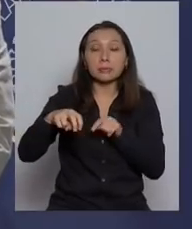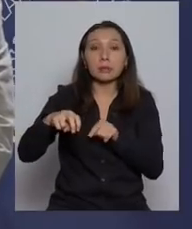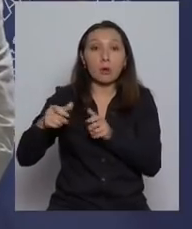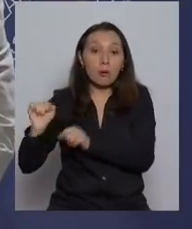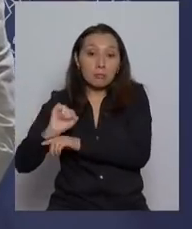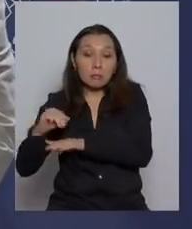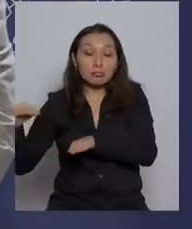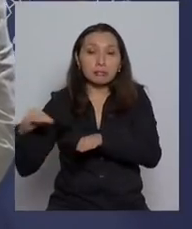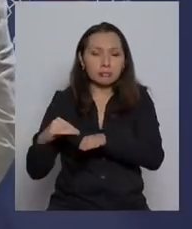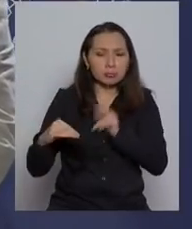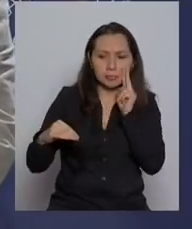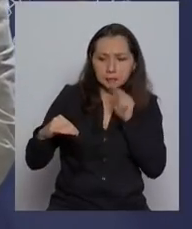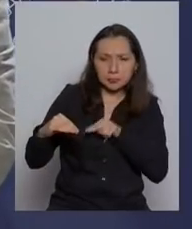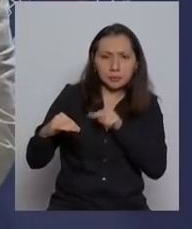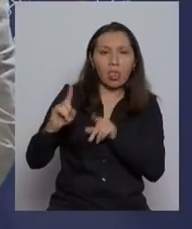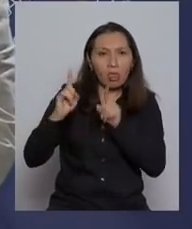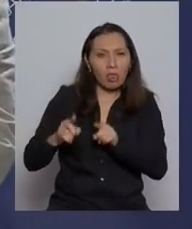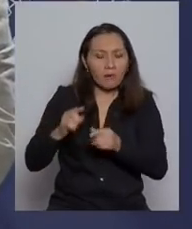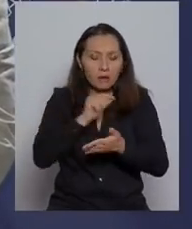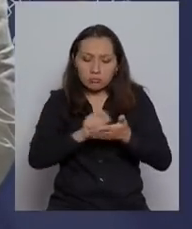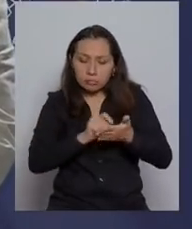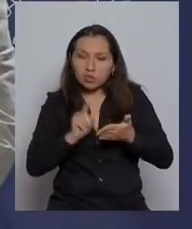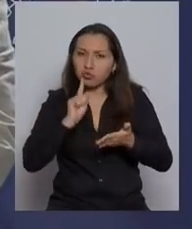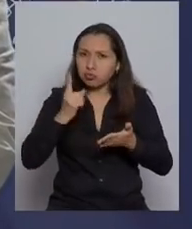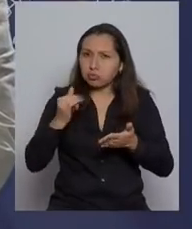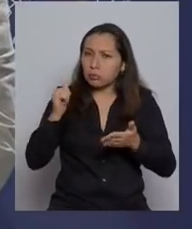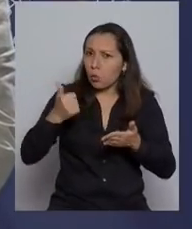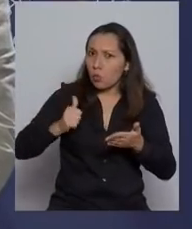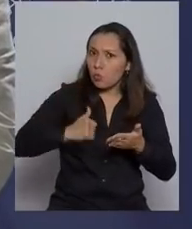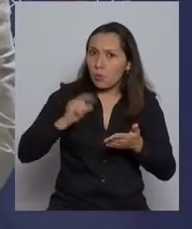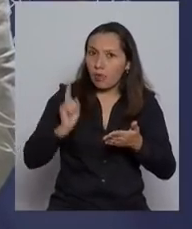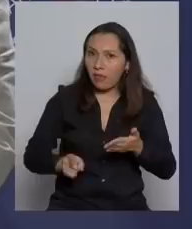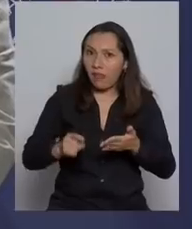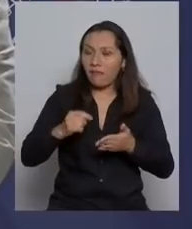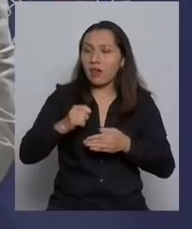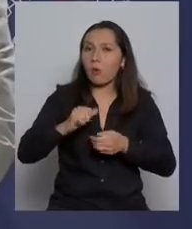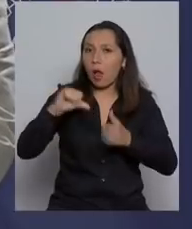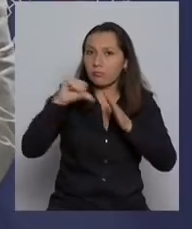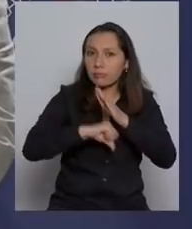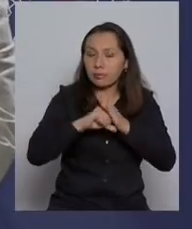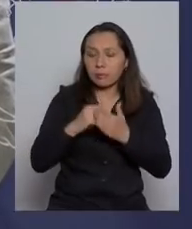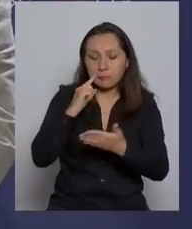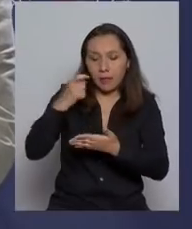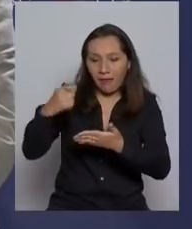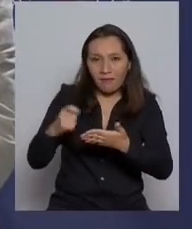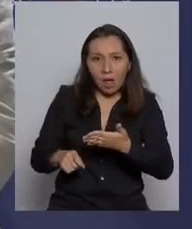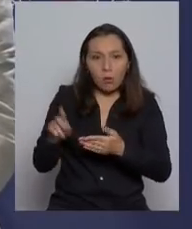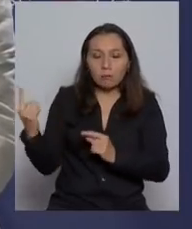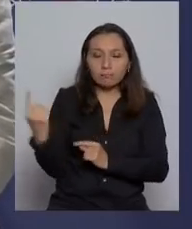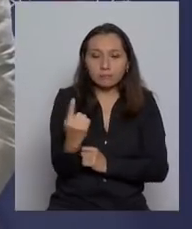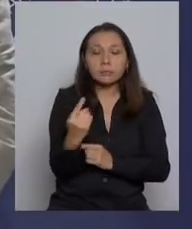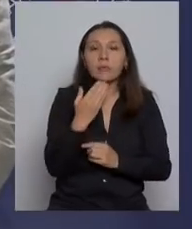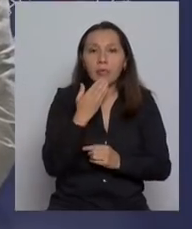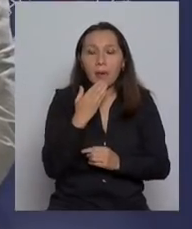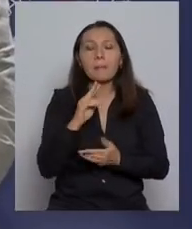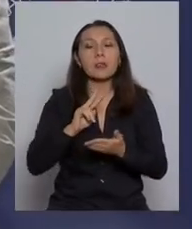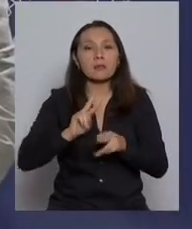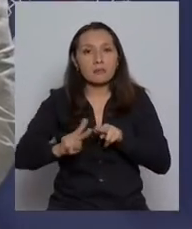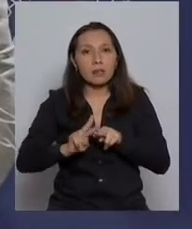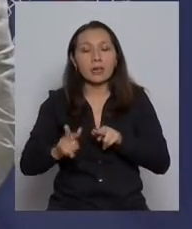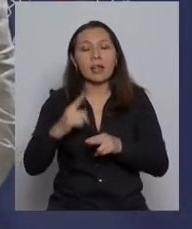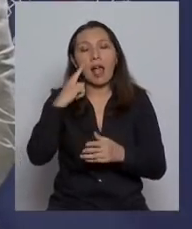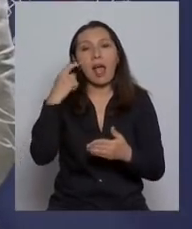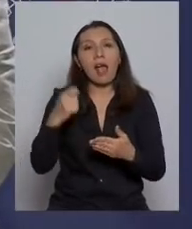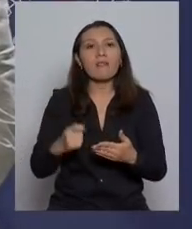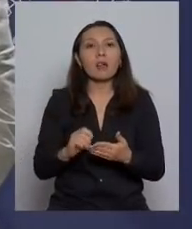control, se ve si hay personas que deben estar en cuarentena y no lo están cumpliendo, y también se evalúa una